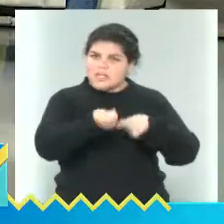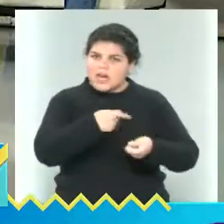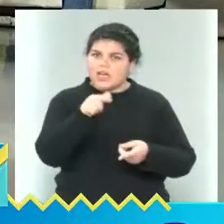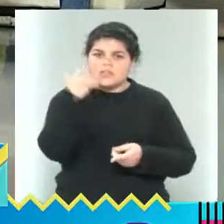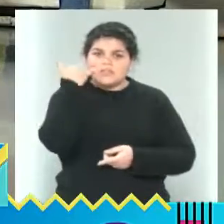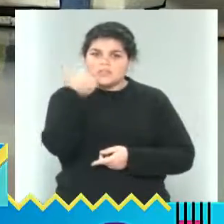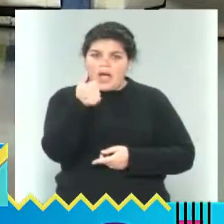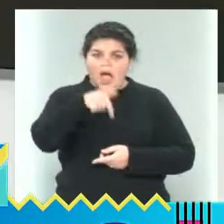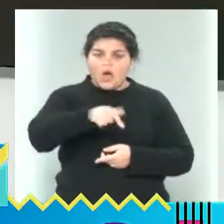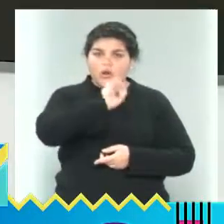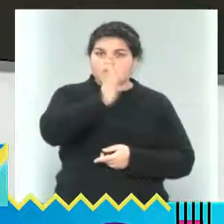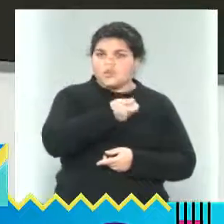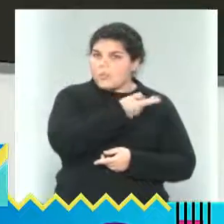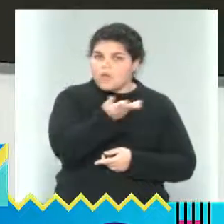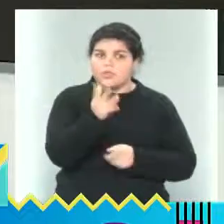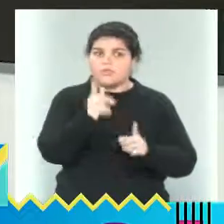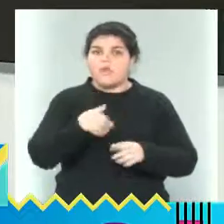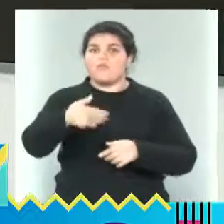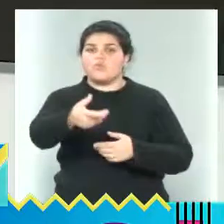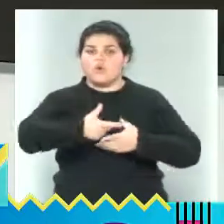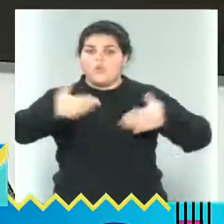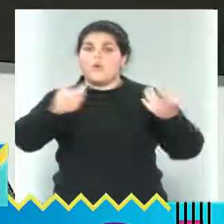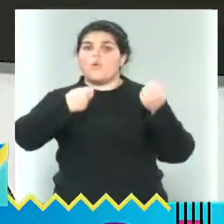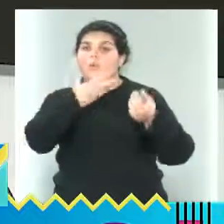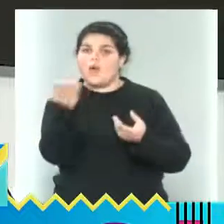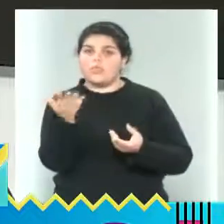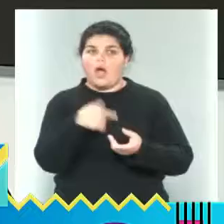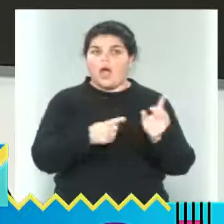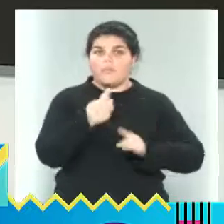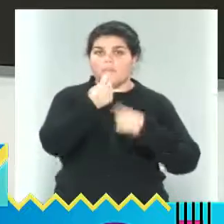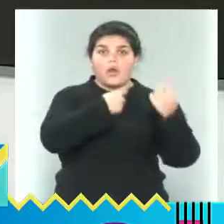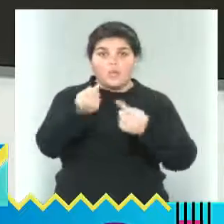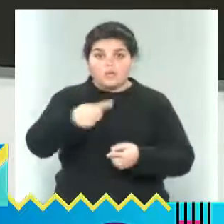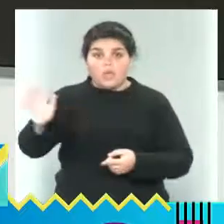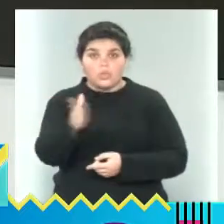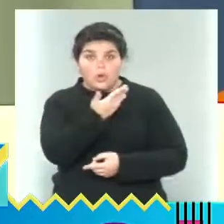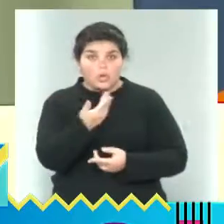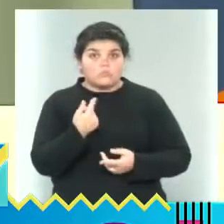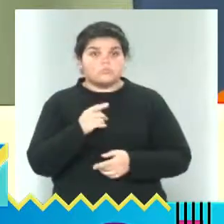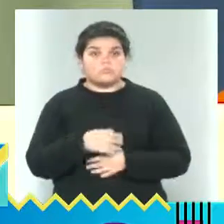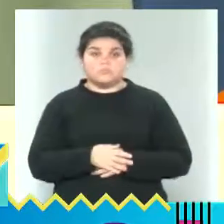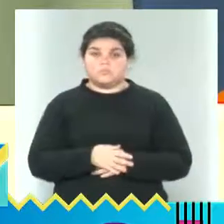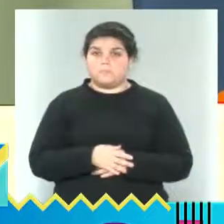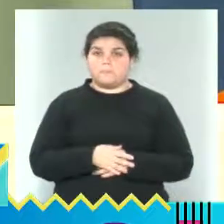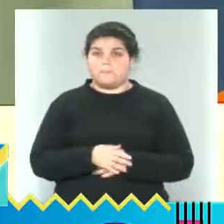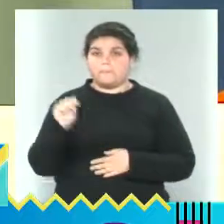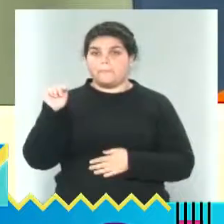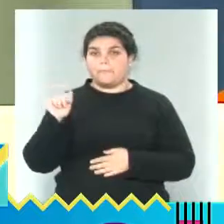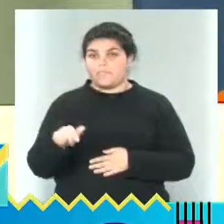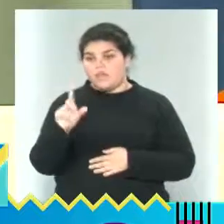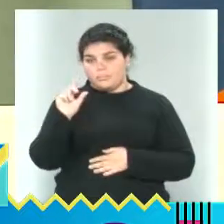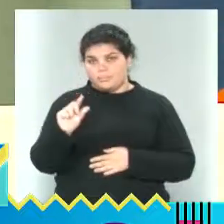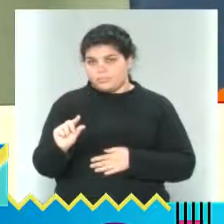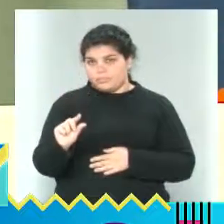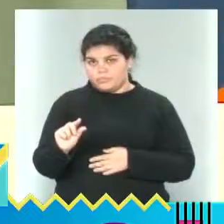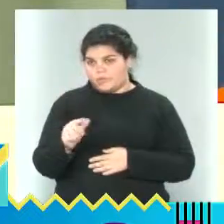ya existente y cuánto se puede potenciar de acá en adelante? Y lo repito para todos, si es algo viable o no. Es muy poco lo que se hace